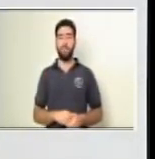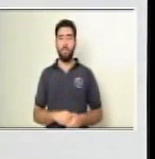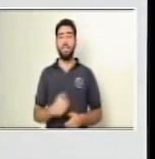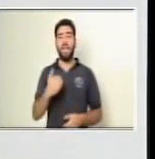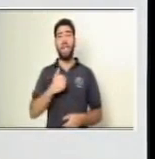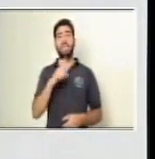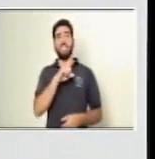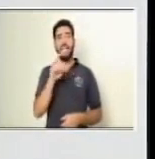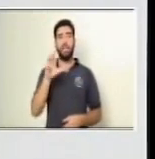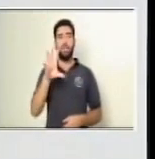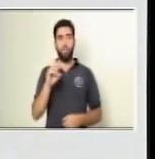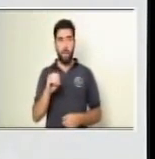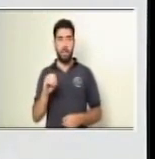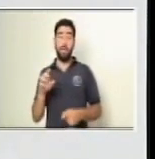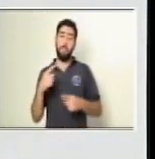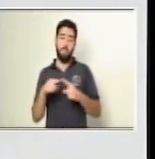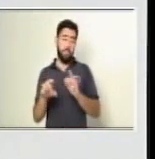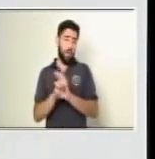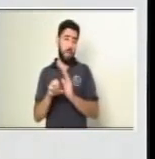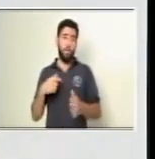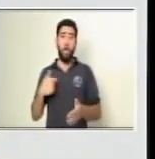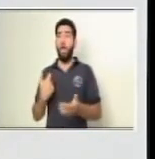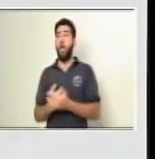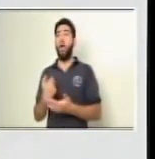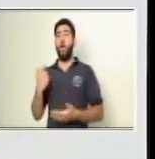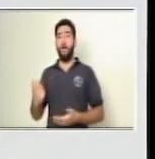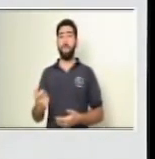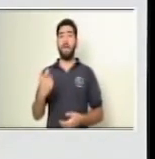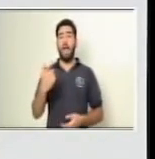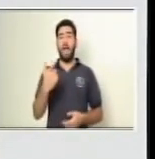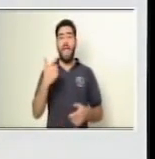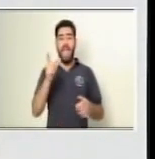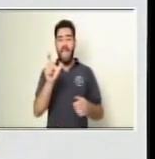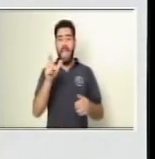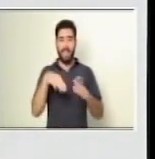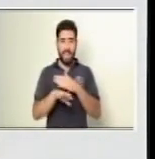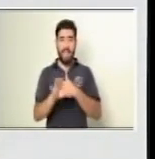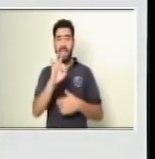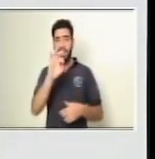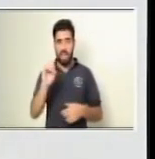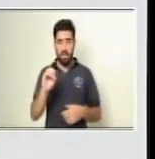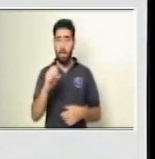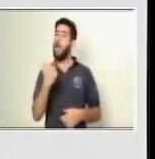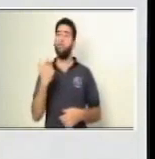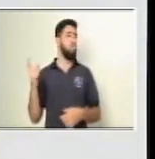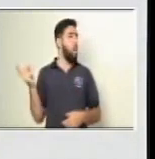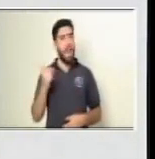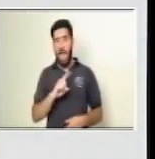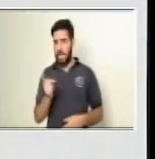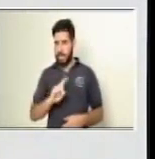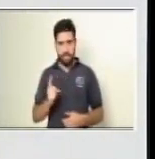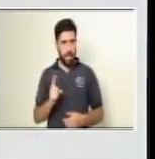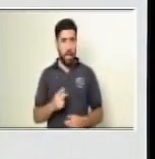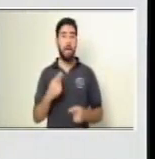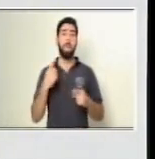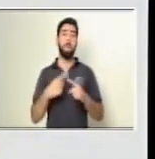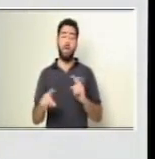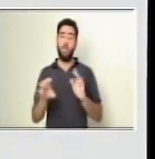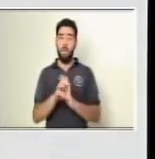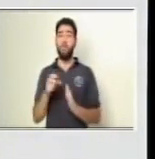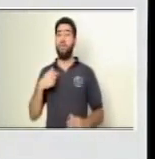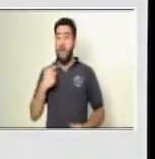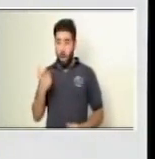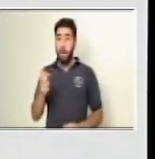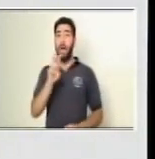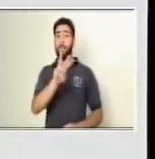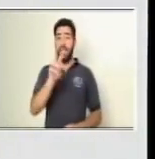de 30, le va a faltar dinero. Entonces, el precio de las entradas es